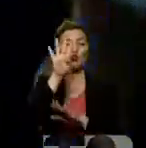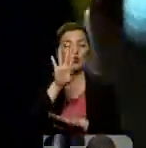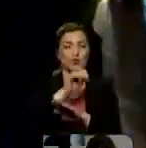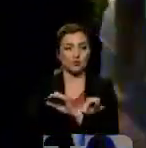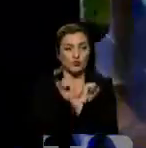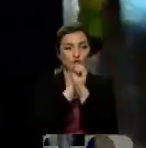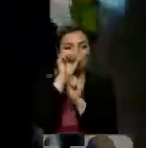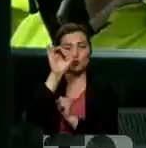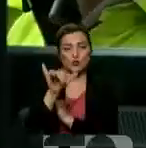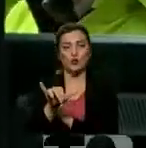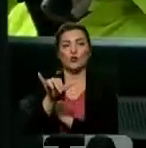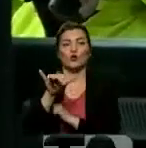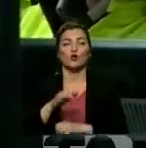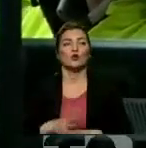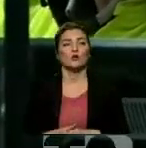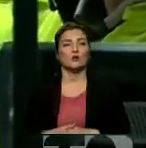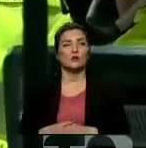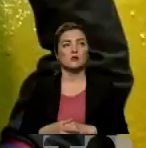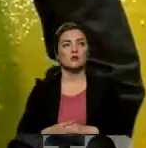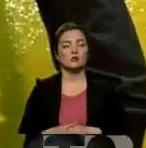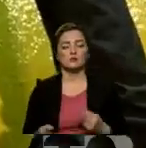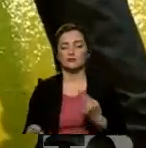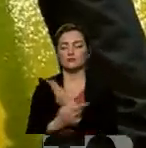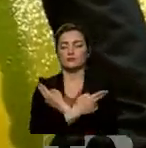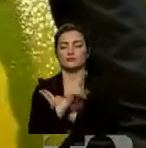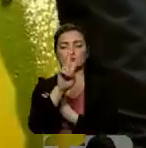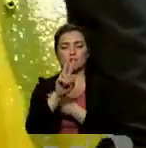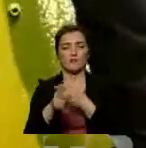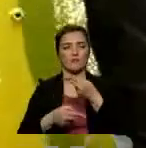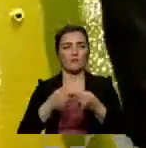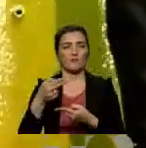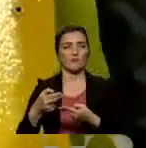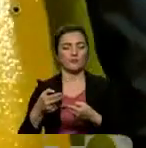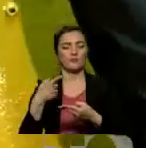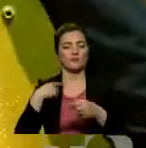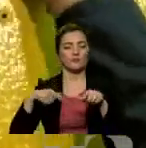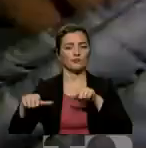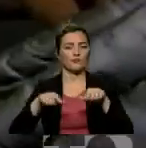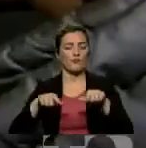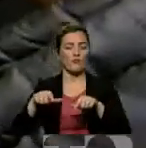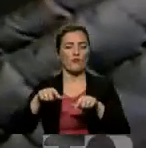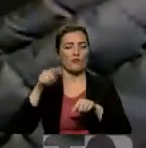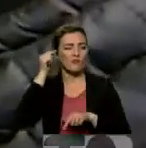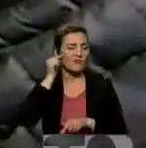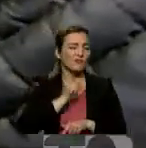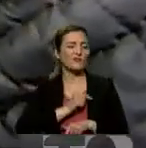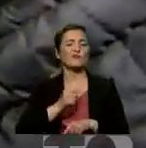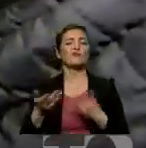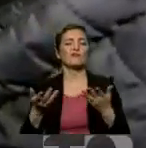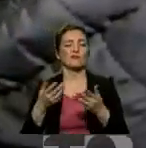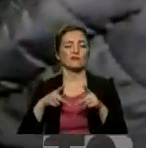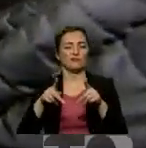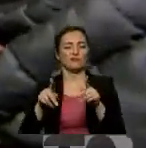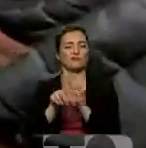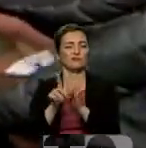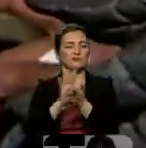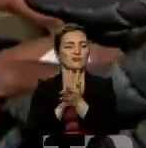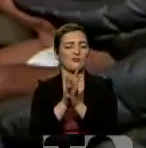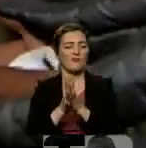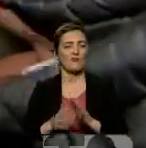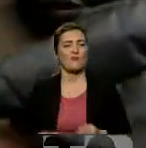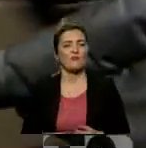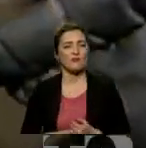la mañana del sábado, también se clausuró dos negocios comerciales de la zona de La Mariscal por no presentar permisos